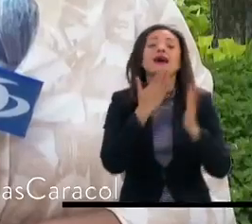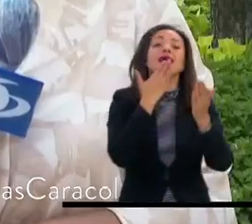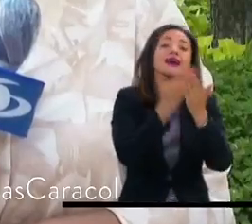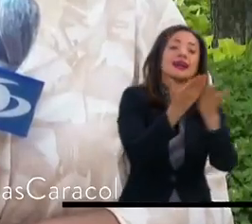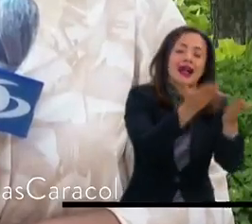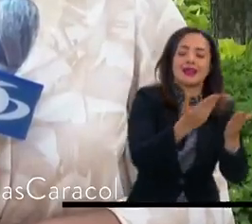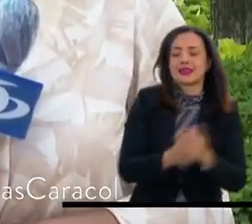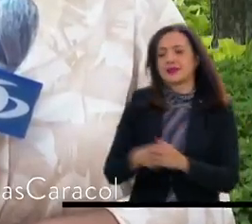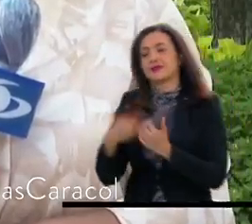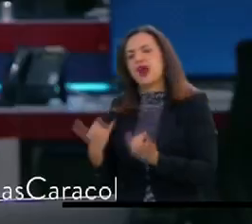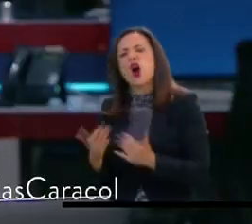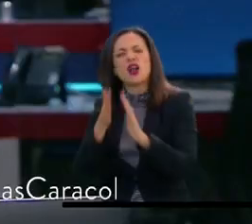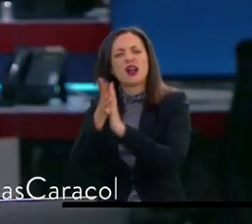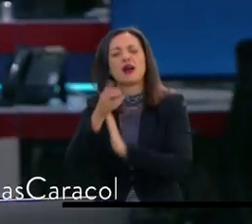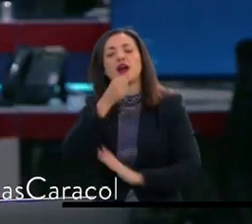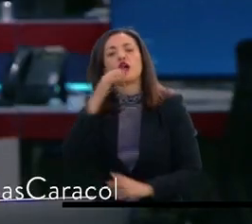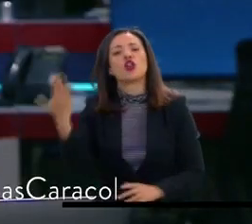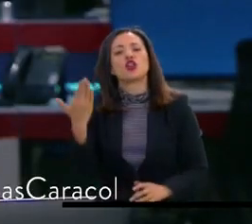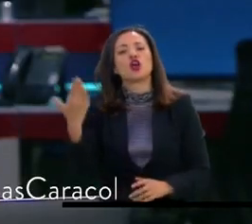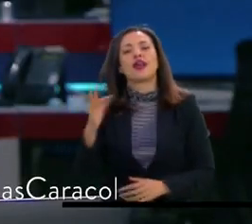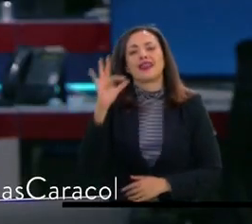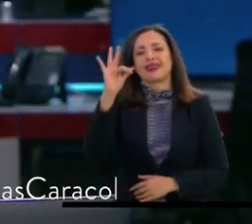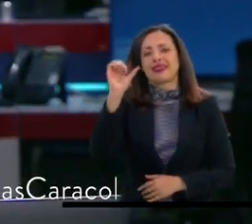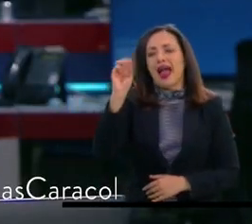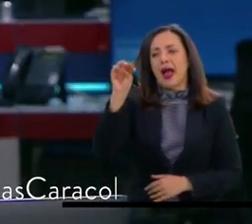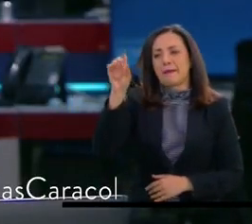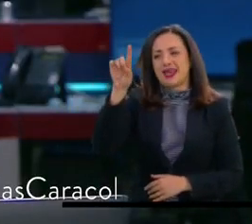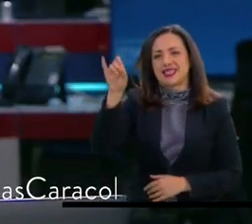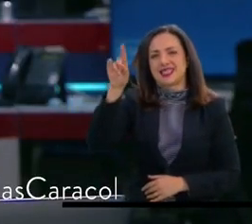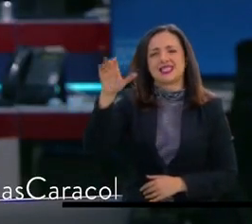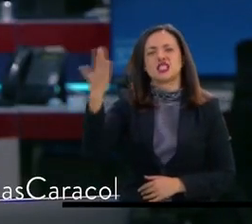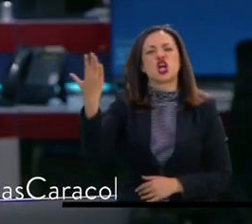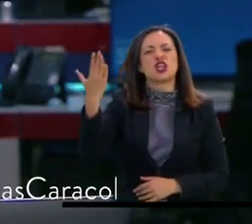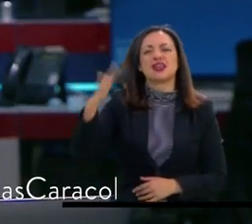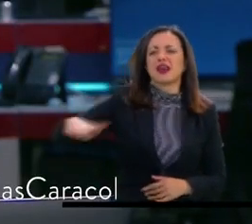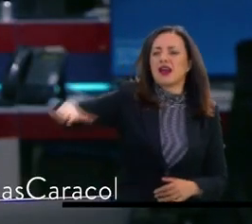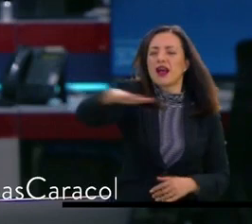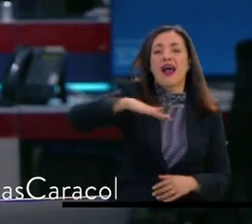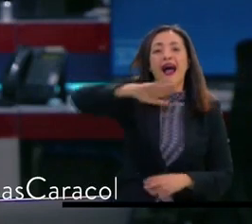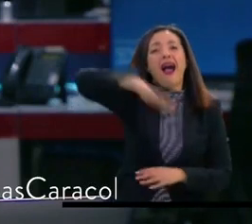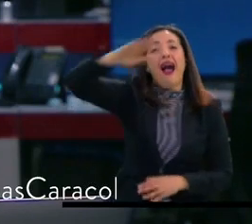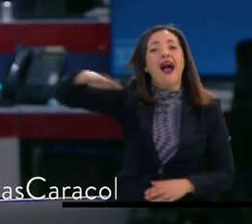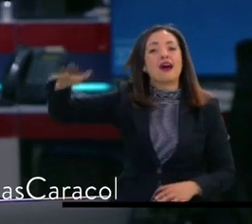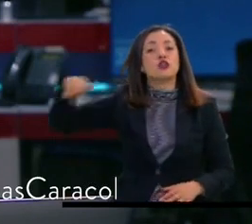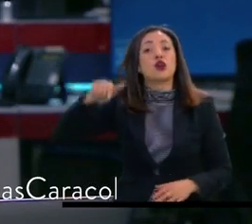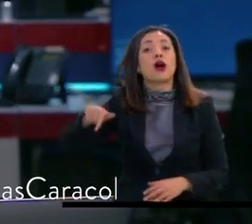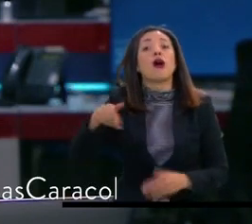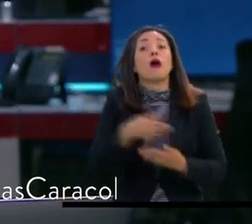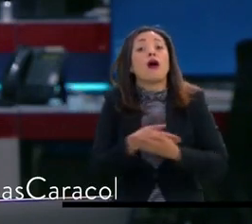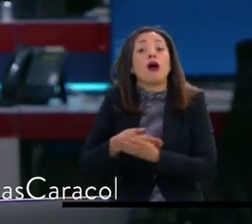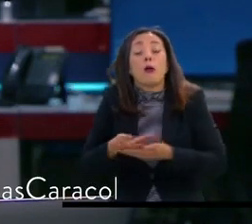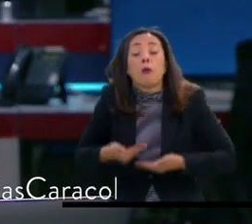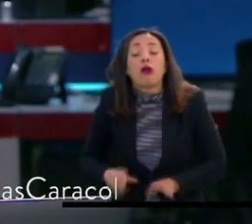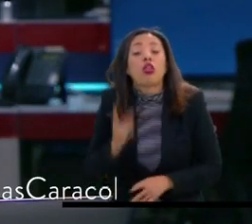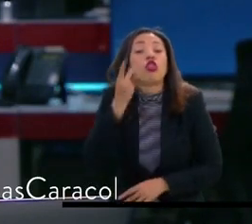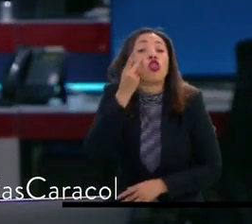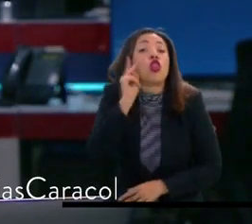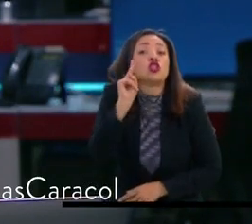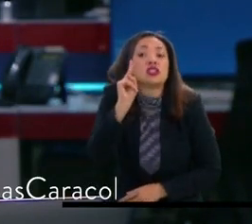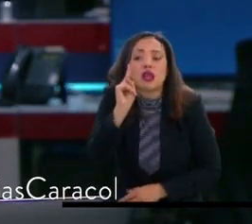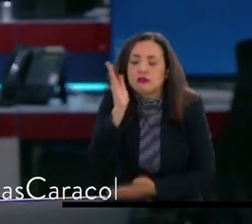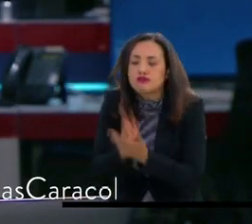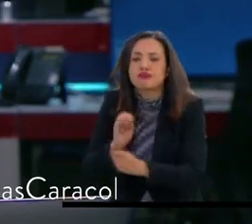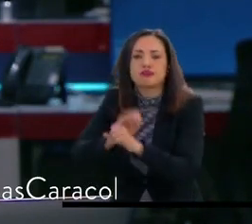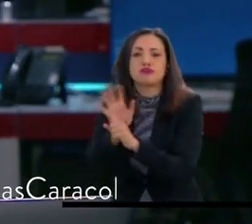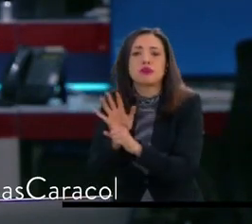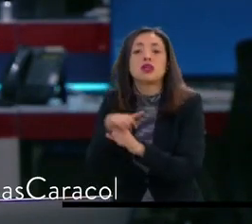ahora escuchen esta historia en támesis antioquia un bebé con sólo 2 días de nacido contrajo kobe 19 y luego de pasar sus primeros